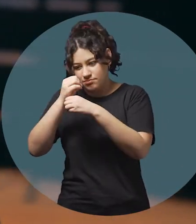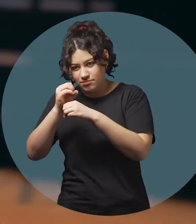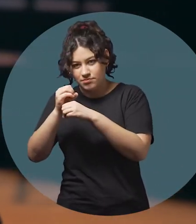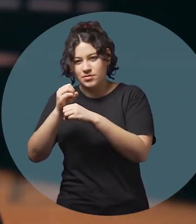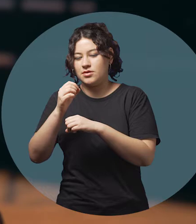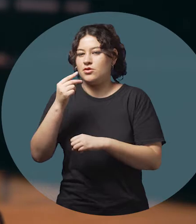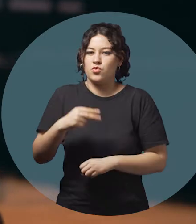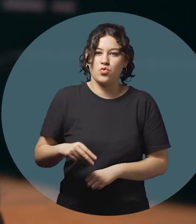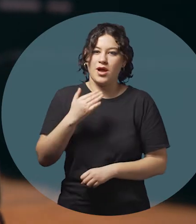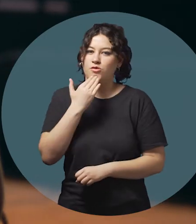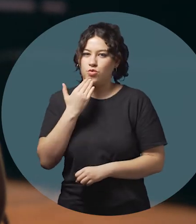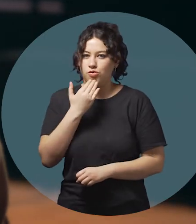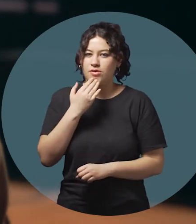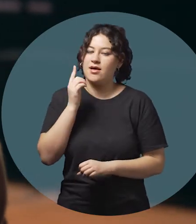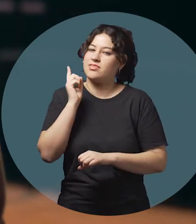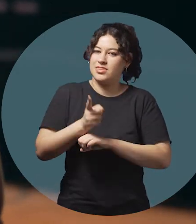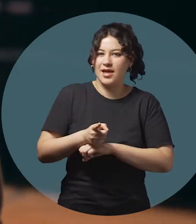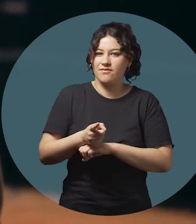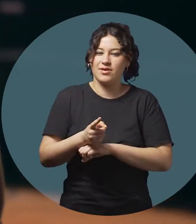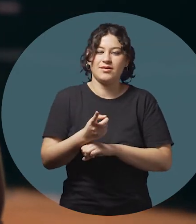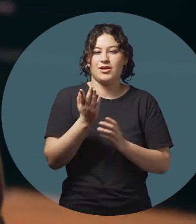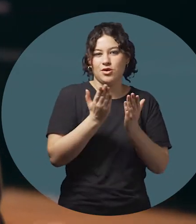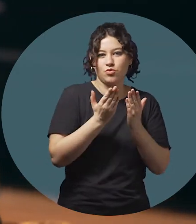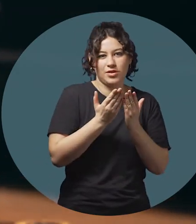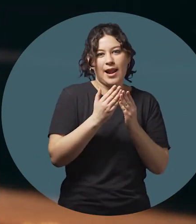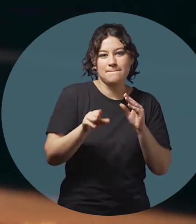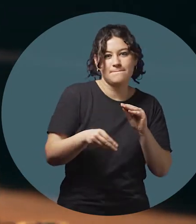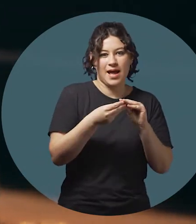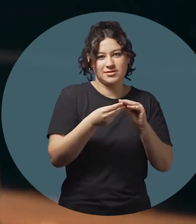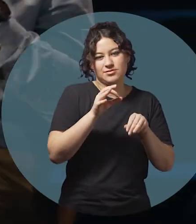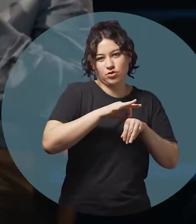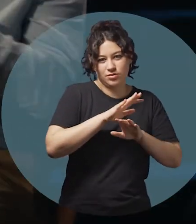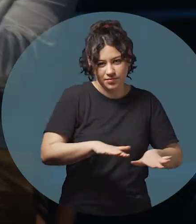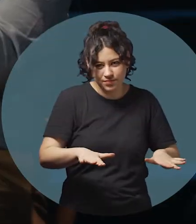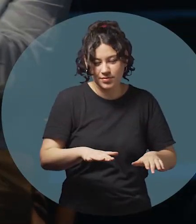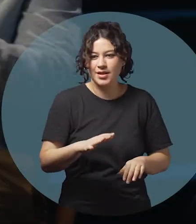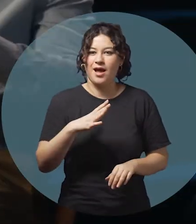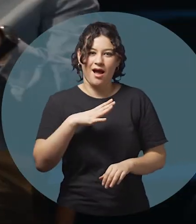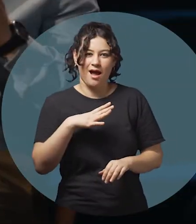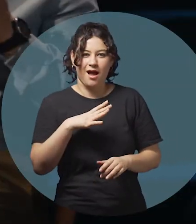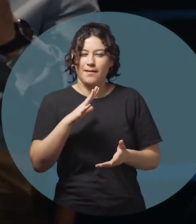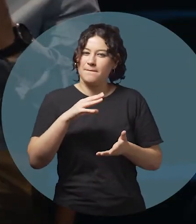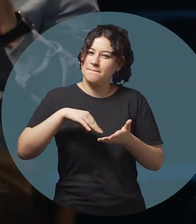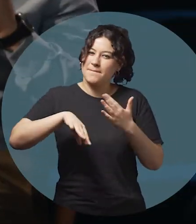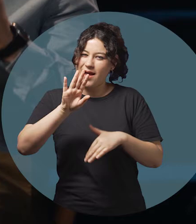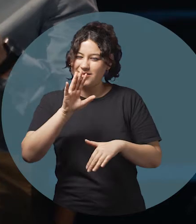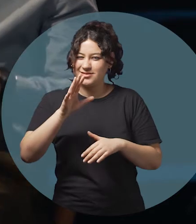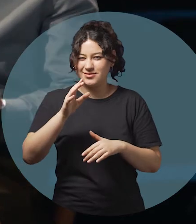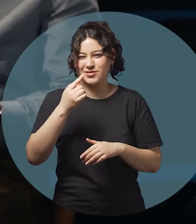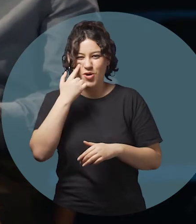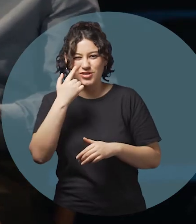que nunca tuve duda de hacer es hacer pediatría de alguna manera. Hay un polo, si se quiere, más de laboratorio,